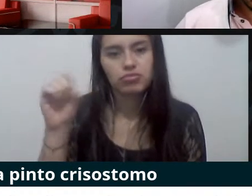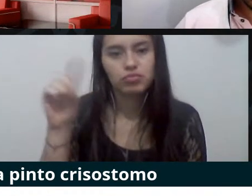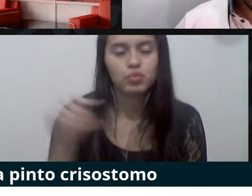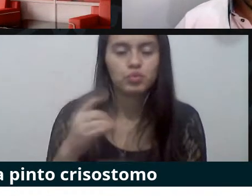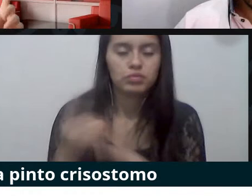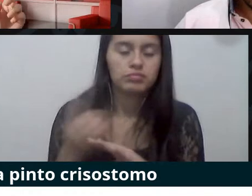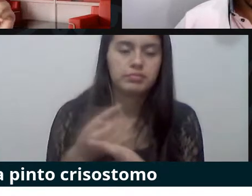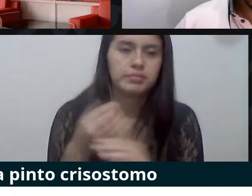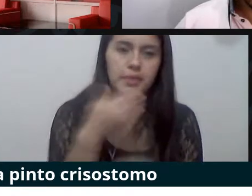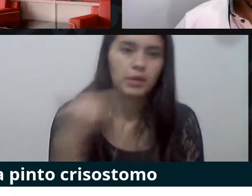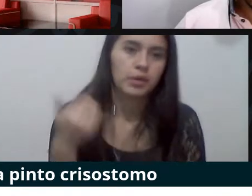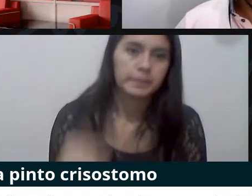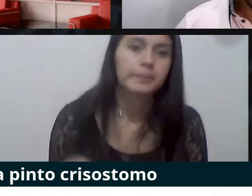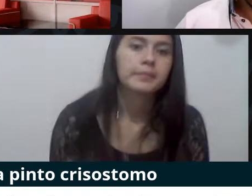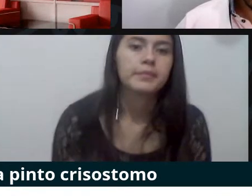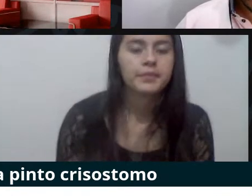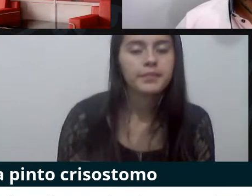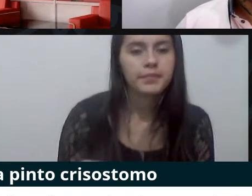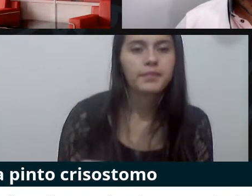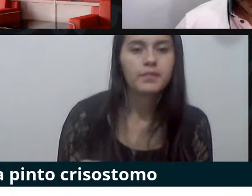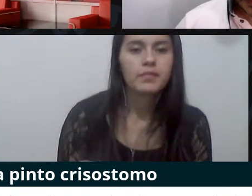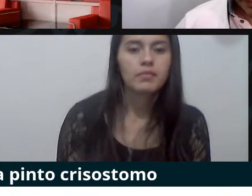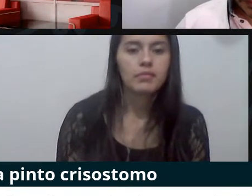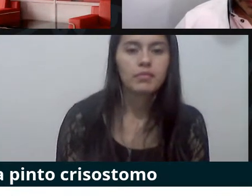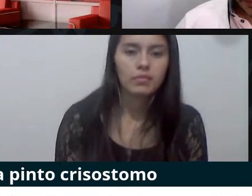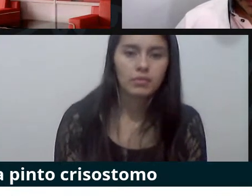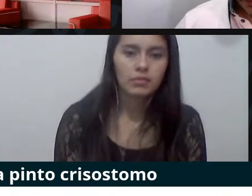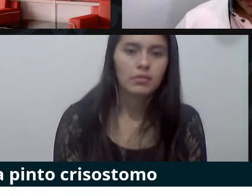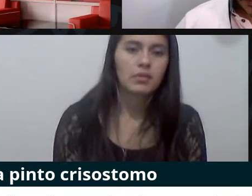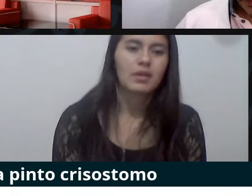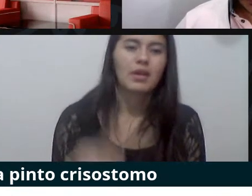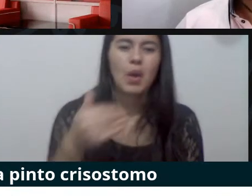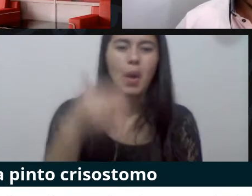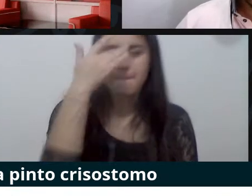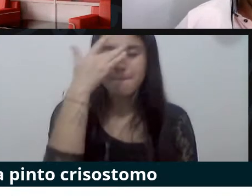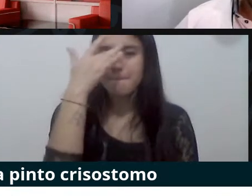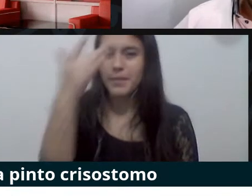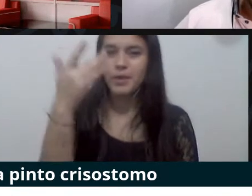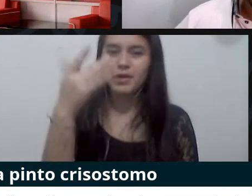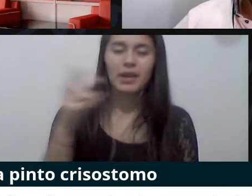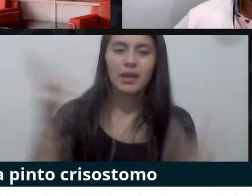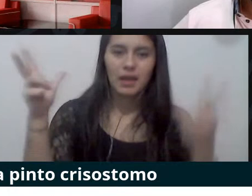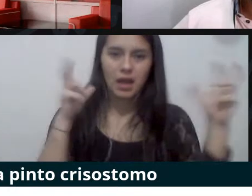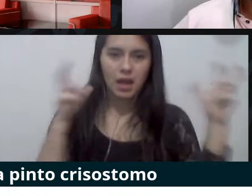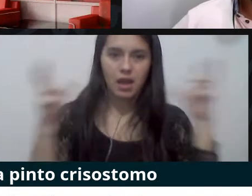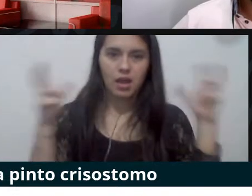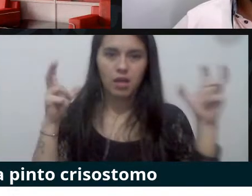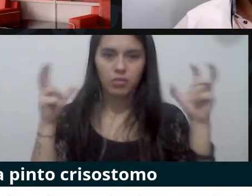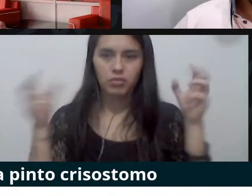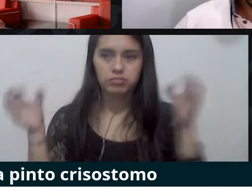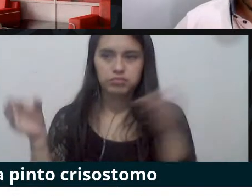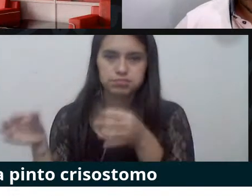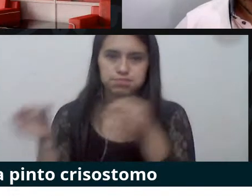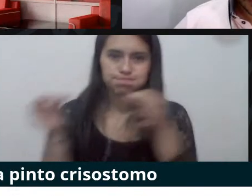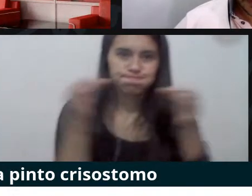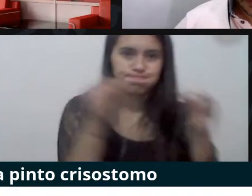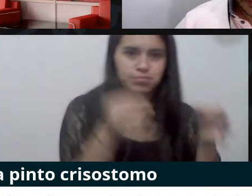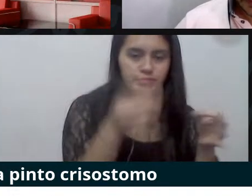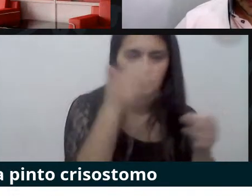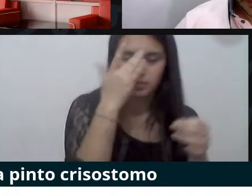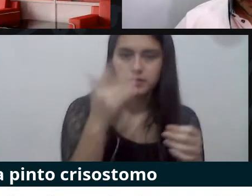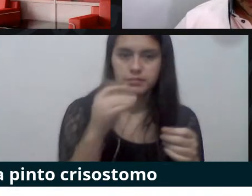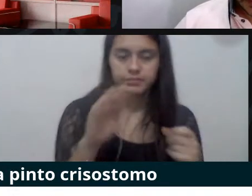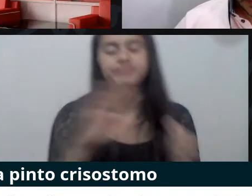Bien, entonces, ¿por qué llega el audio mucho después de hablar? ¿Qué es lo que pasa con esto? Que como StreamYard es